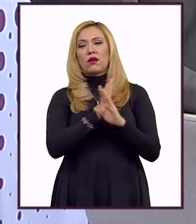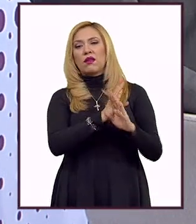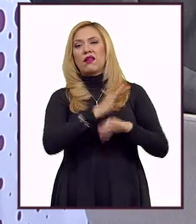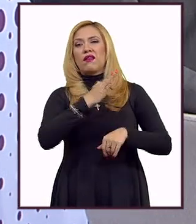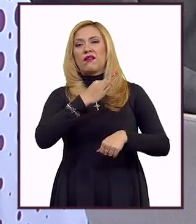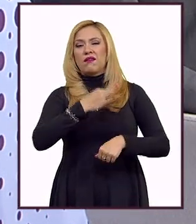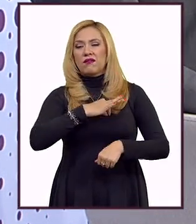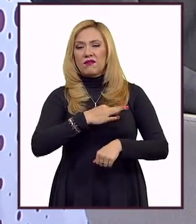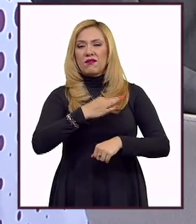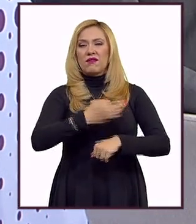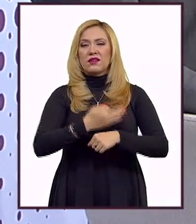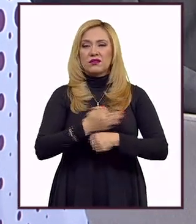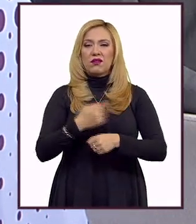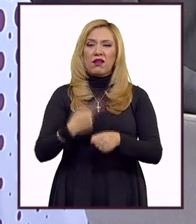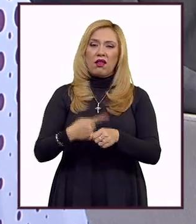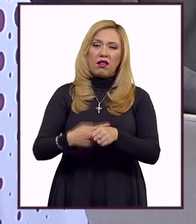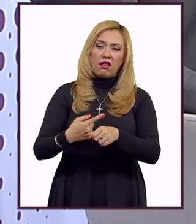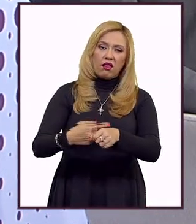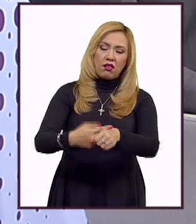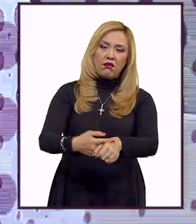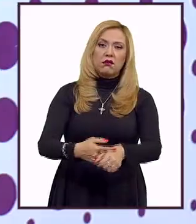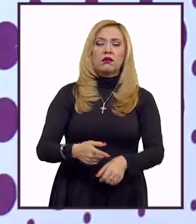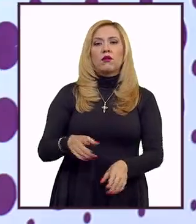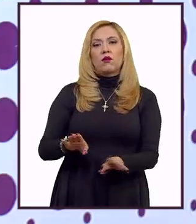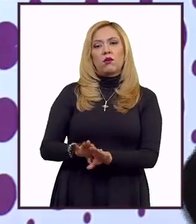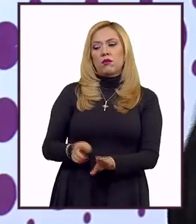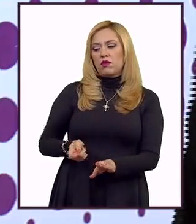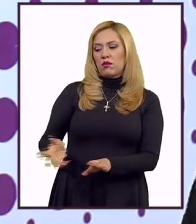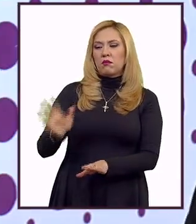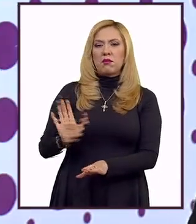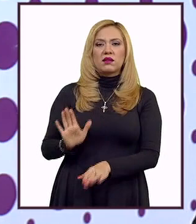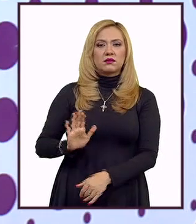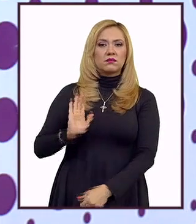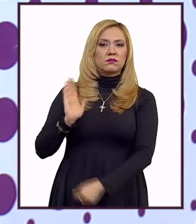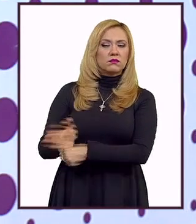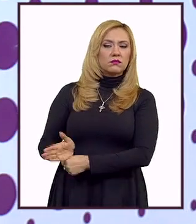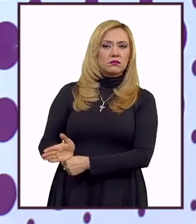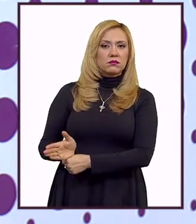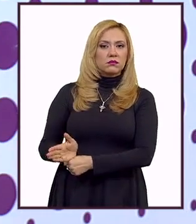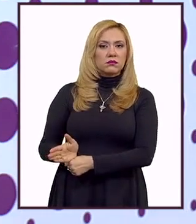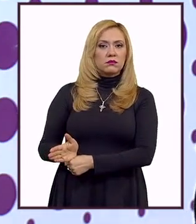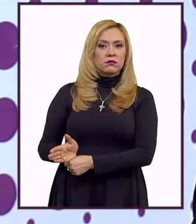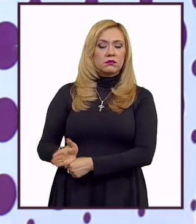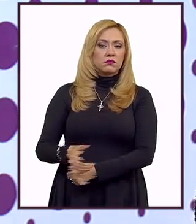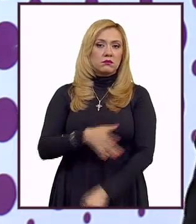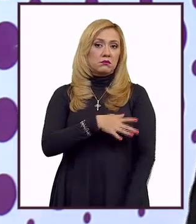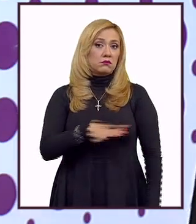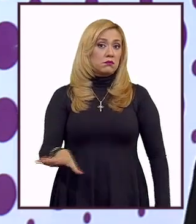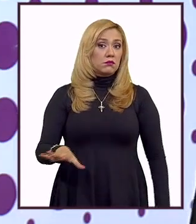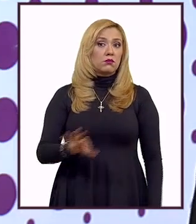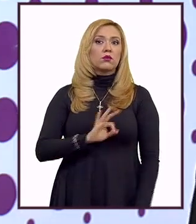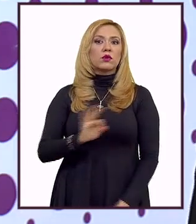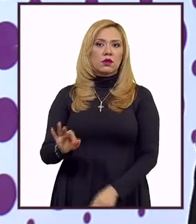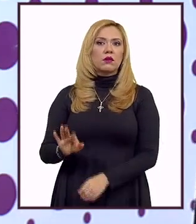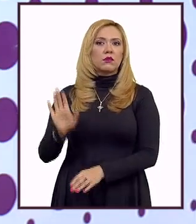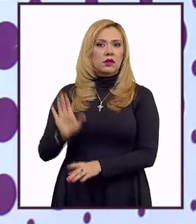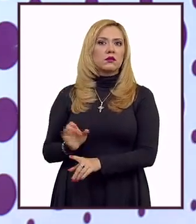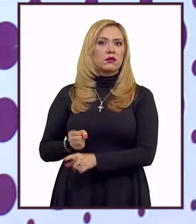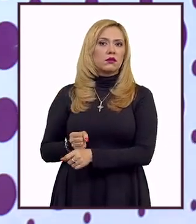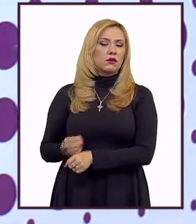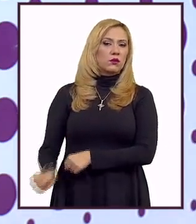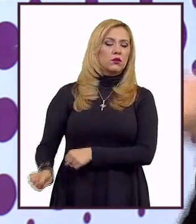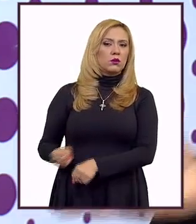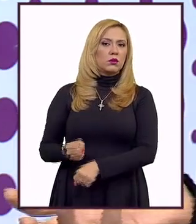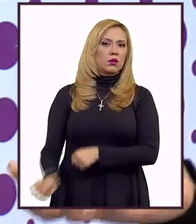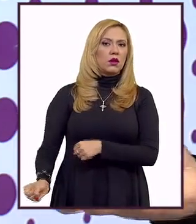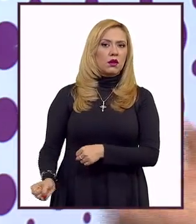manera intencional para castigarla, ¿no? Esa omisión de no darle esos medicamentos puede significar tortura, ¿no? Entonces es